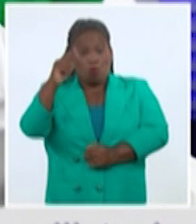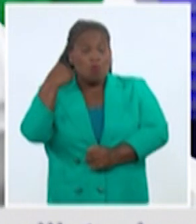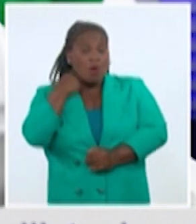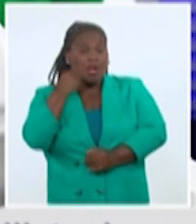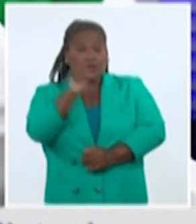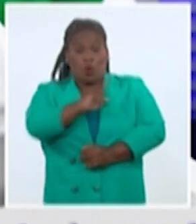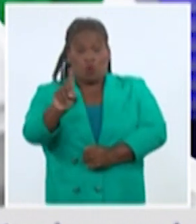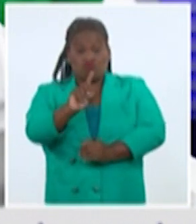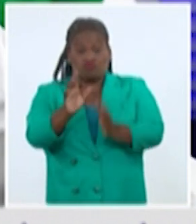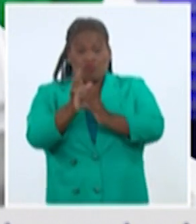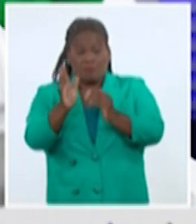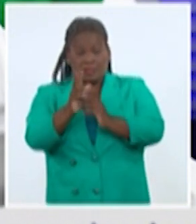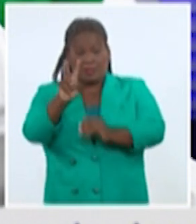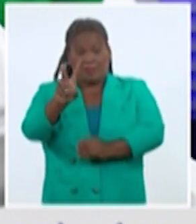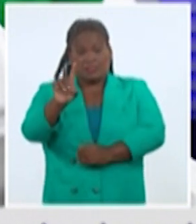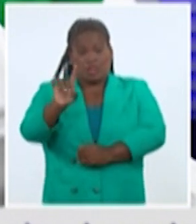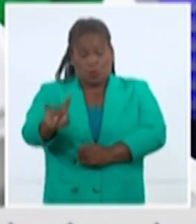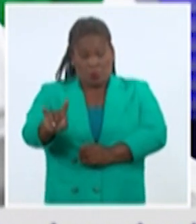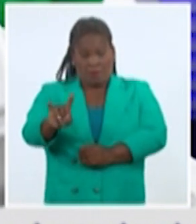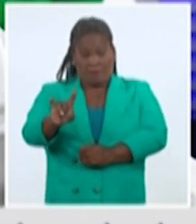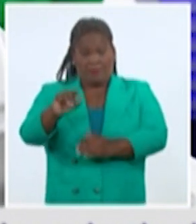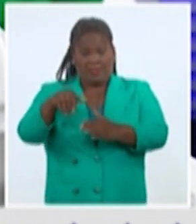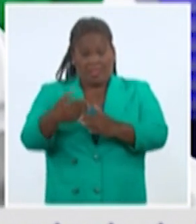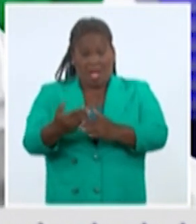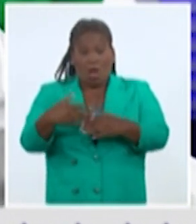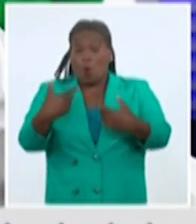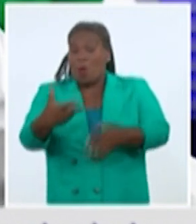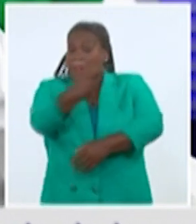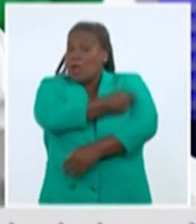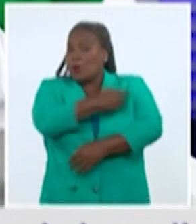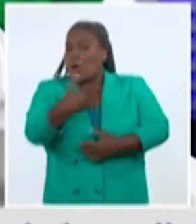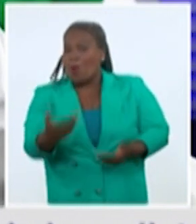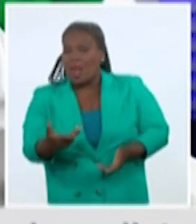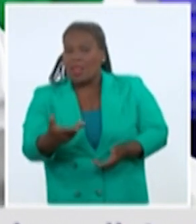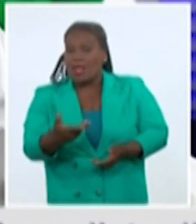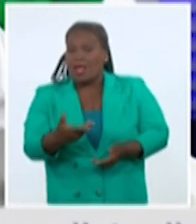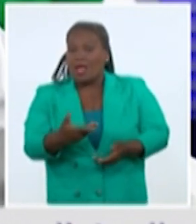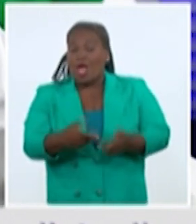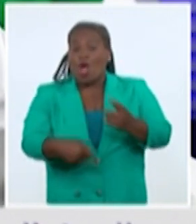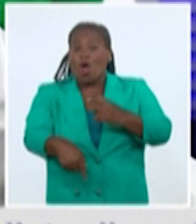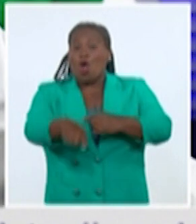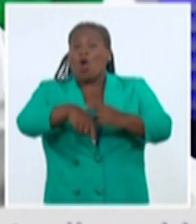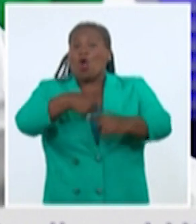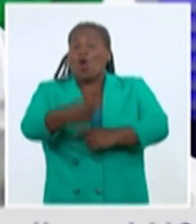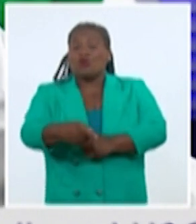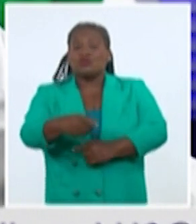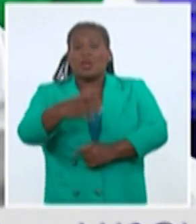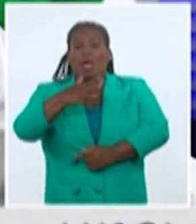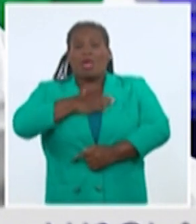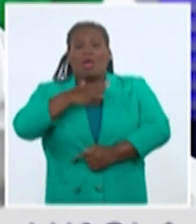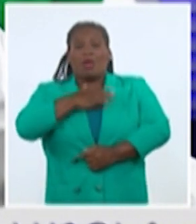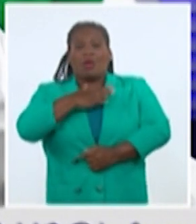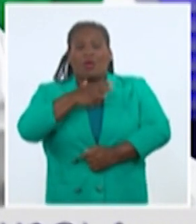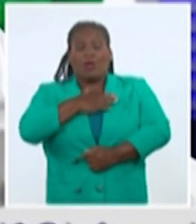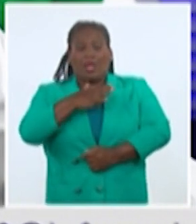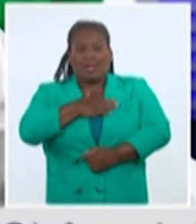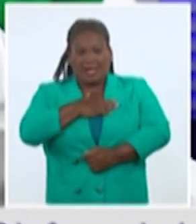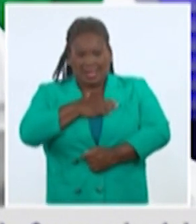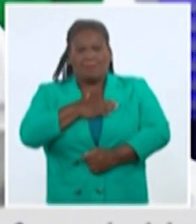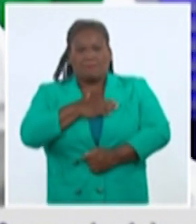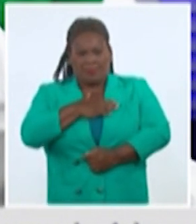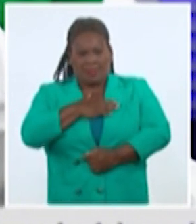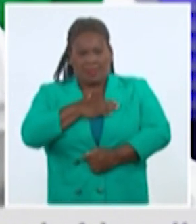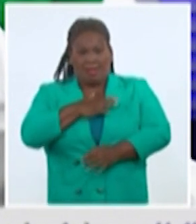días, con la vacuna antigripal. Fíjense, quitamos un momentico la COVID, independientemente de